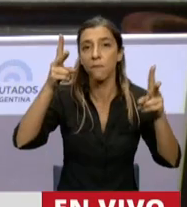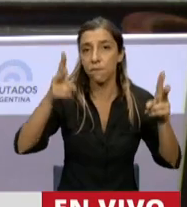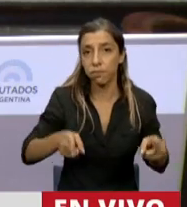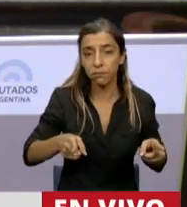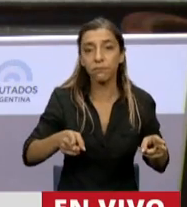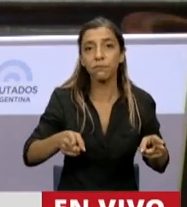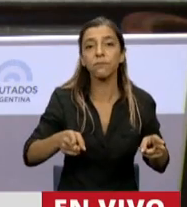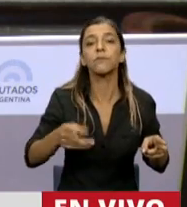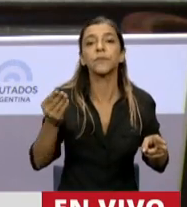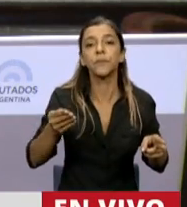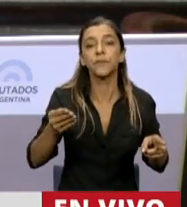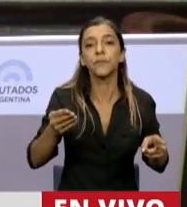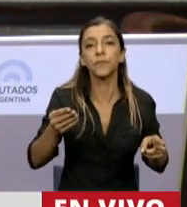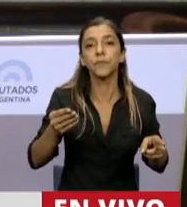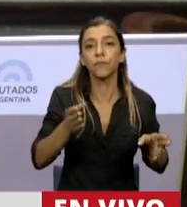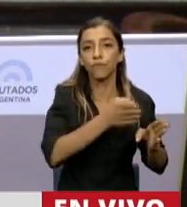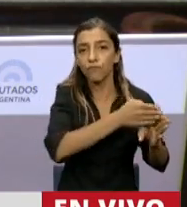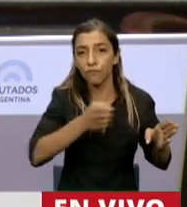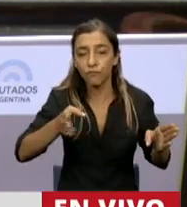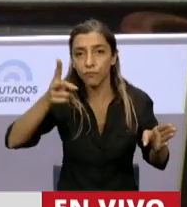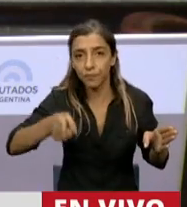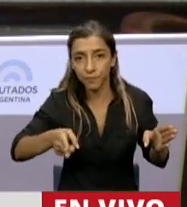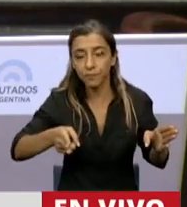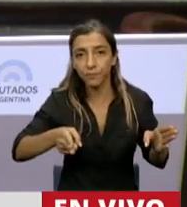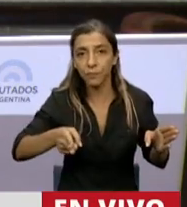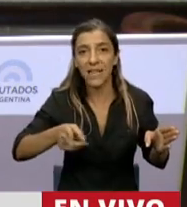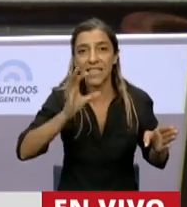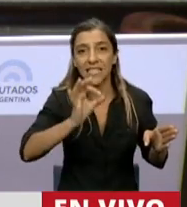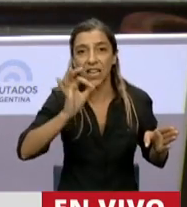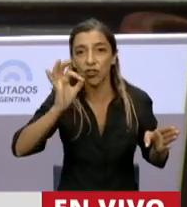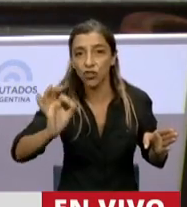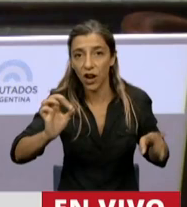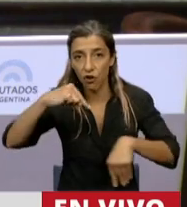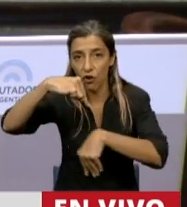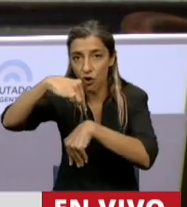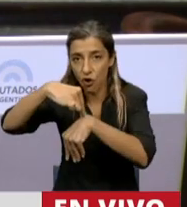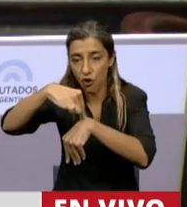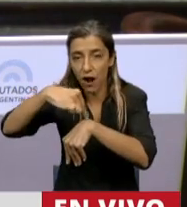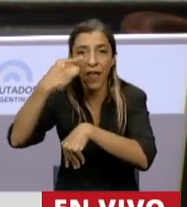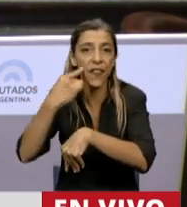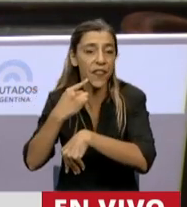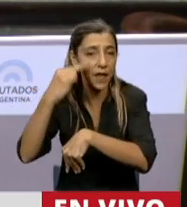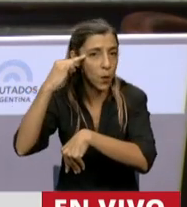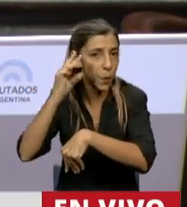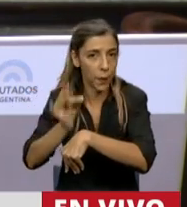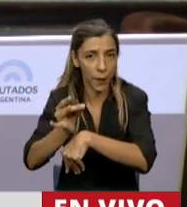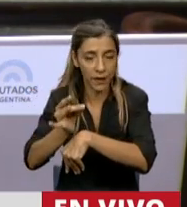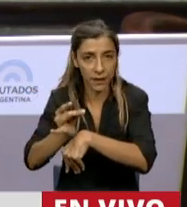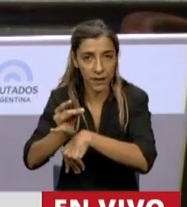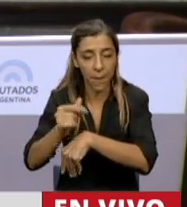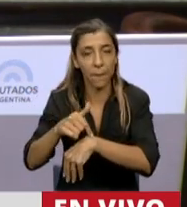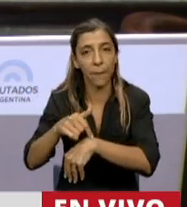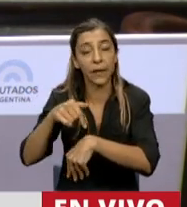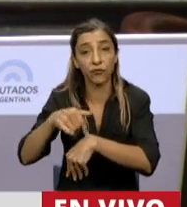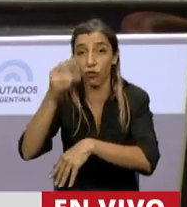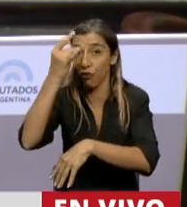terminaba a las 00 horas del 9 de diciembre. Y lo fundamentó justamente en